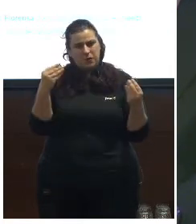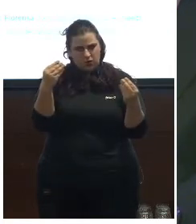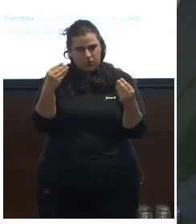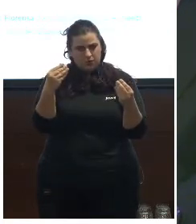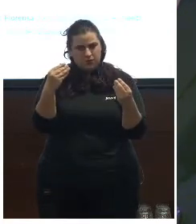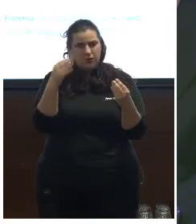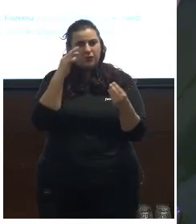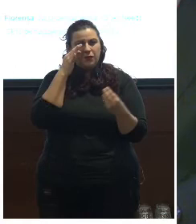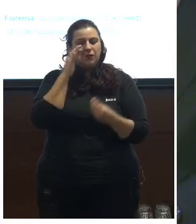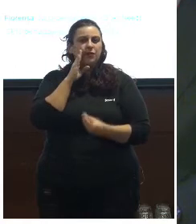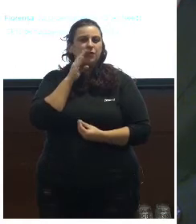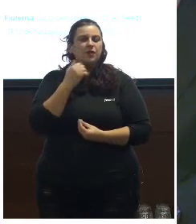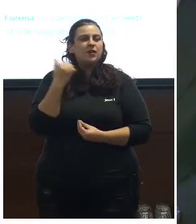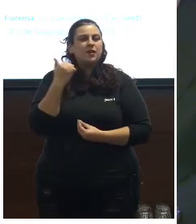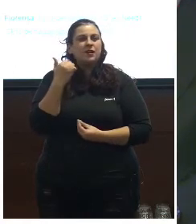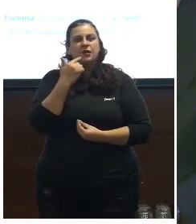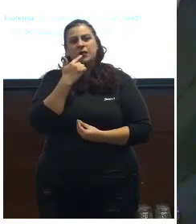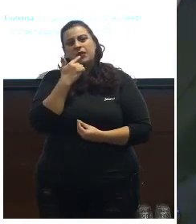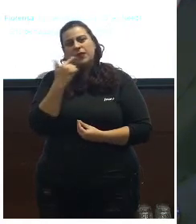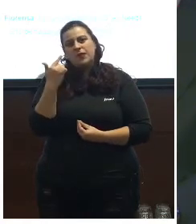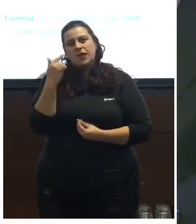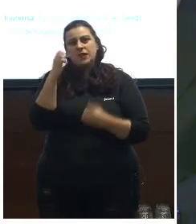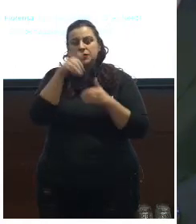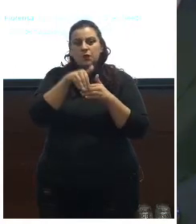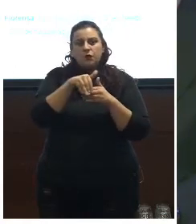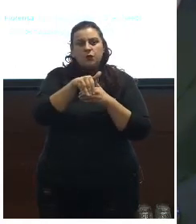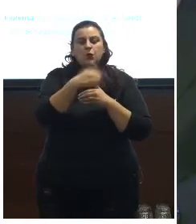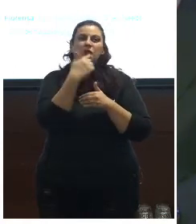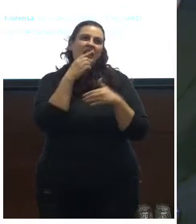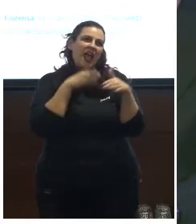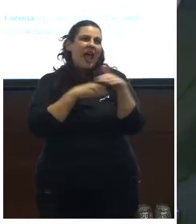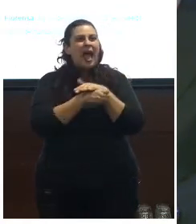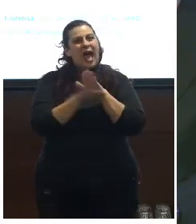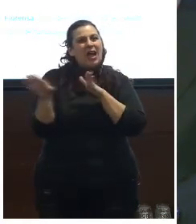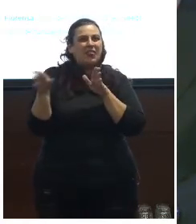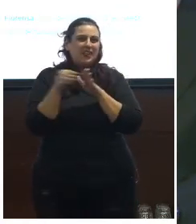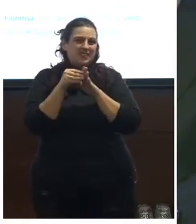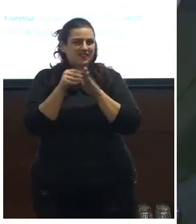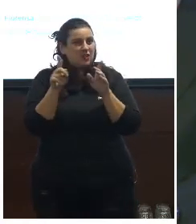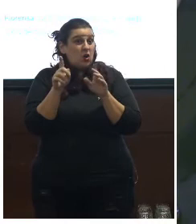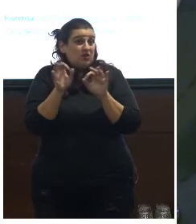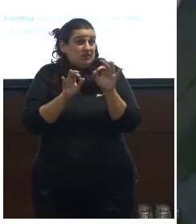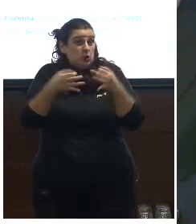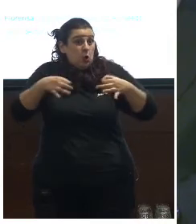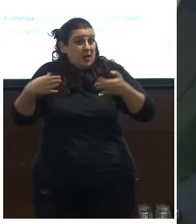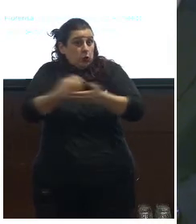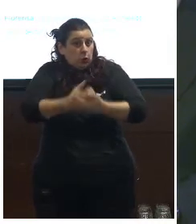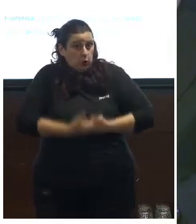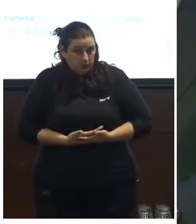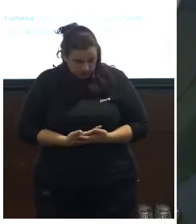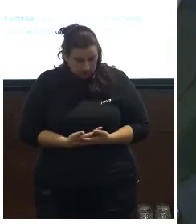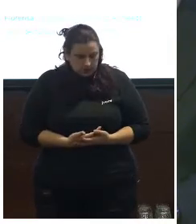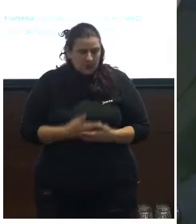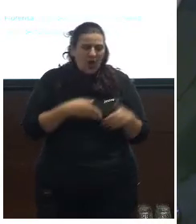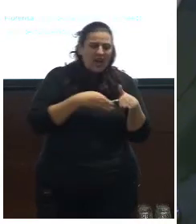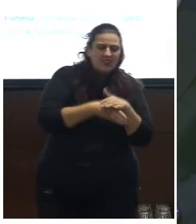raíz de lo que Mirjam apuntaba antes, ¿no? De ese futuro donde no haya que poner accesible como etiqueta, sino que todo sea estándar, pero más allá de la accesibilidad o de la